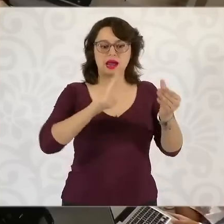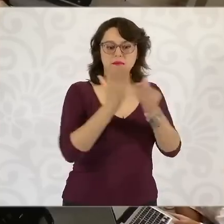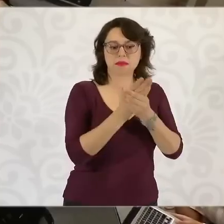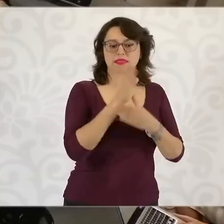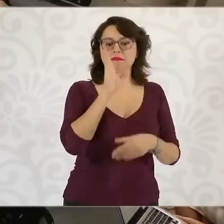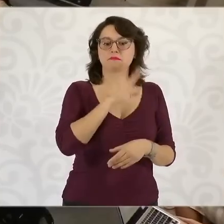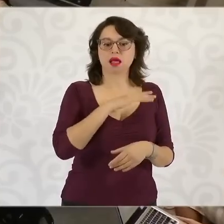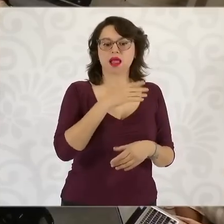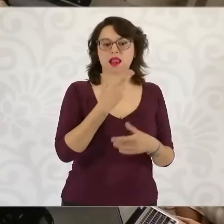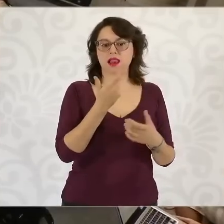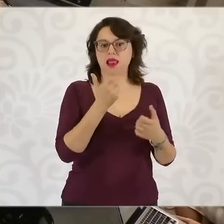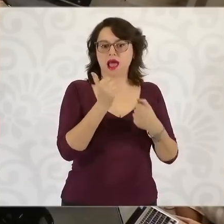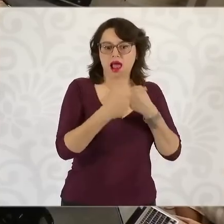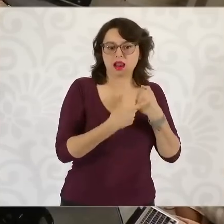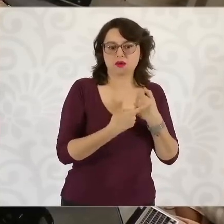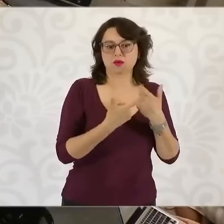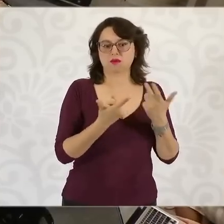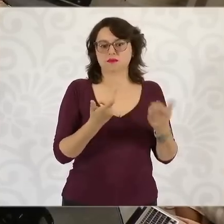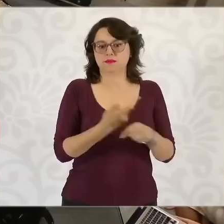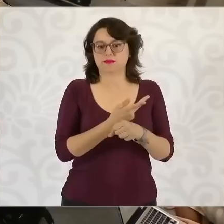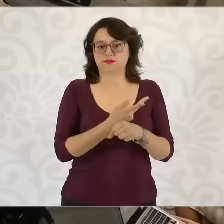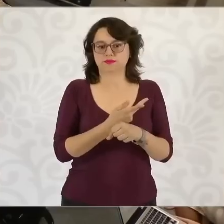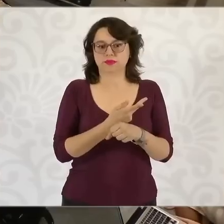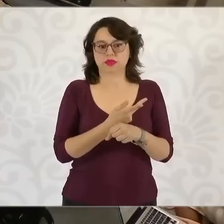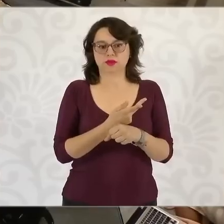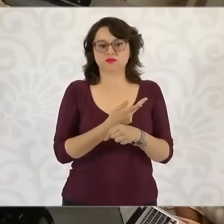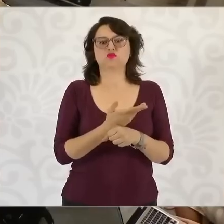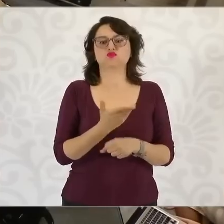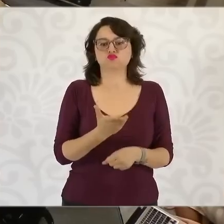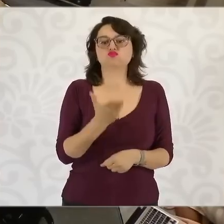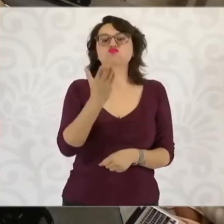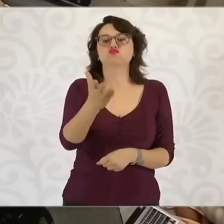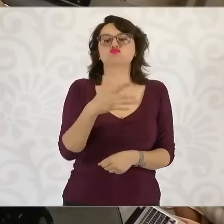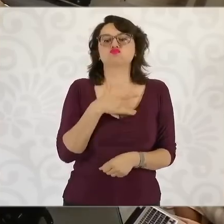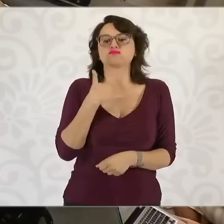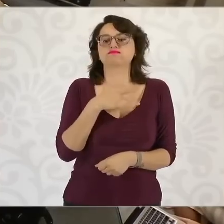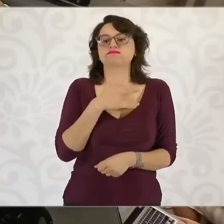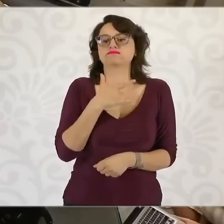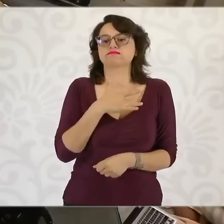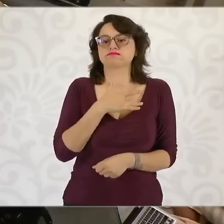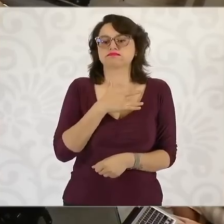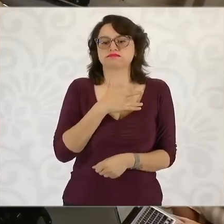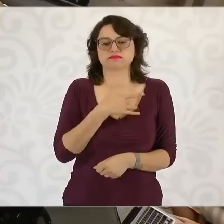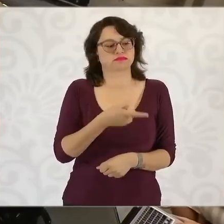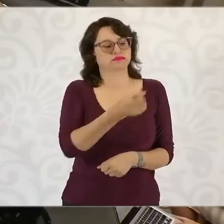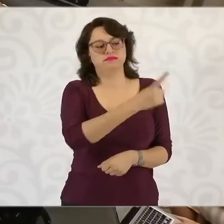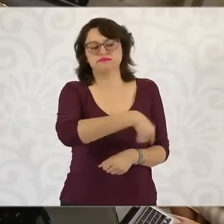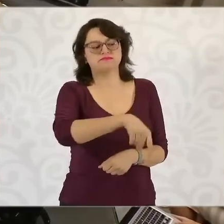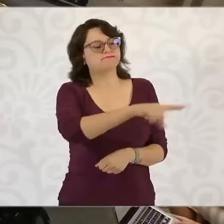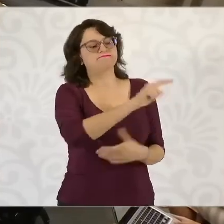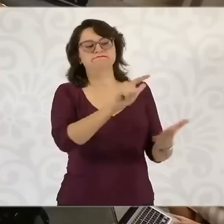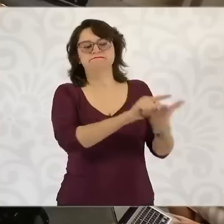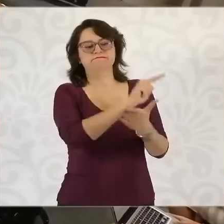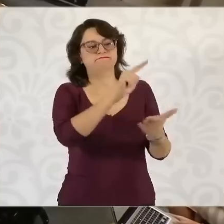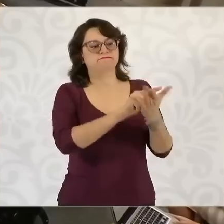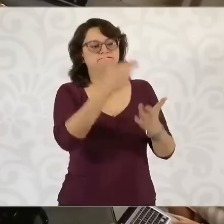integradas, ese es el argumento. ¿Y ustedes cuál sería el argumento que están diciendo por el cual ustedes dicen que se actuó mal por